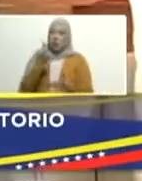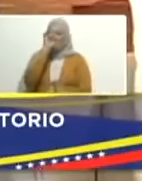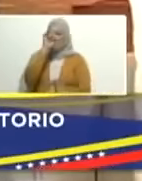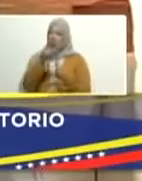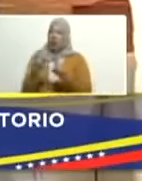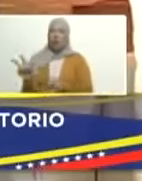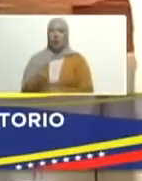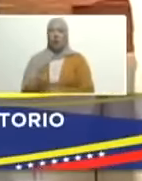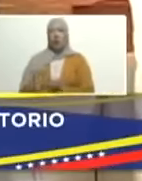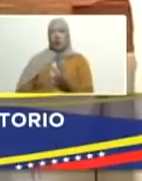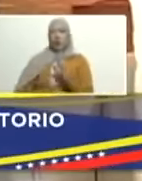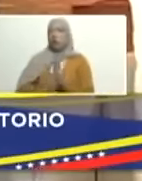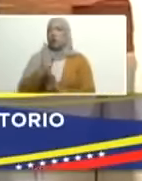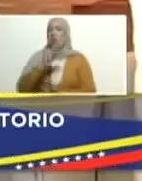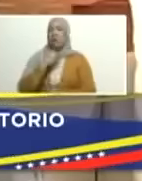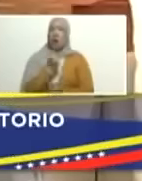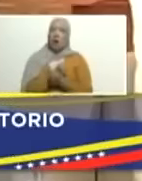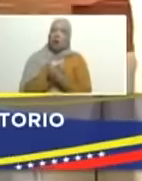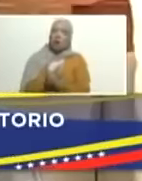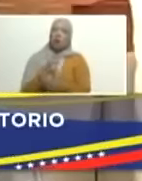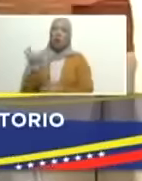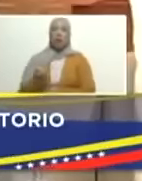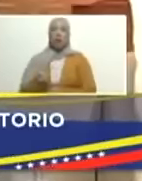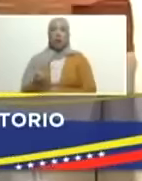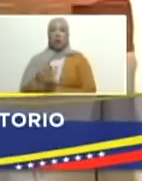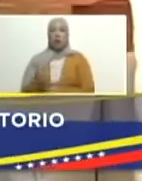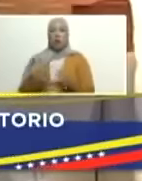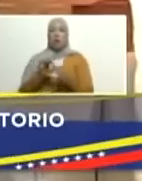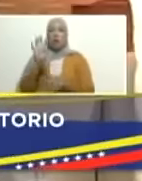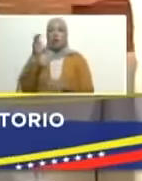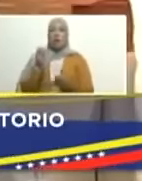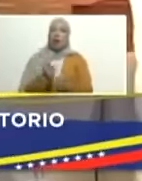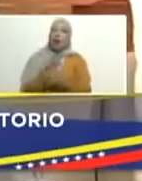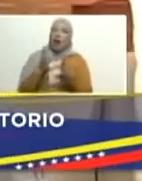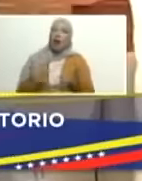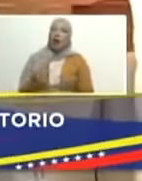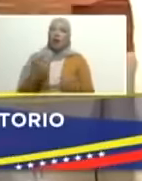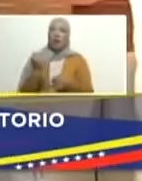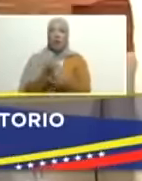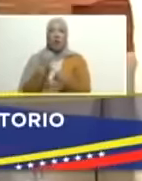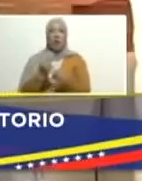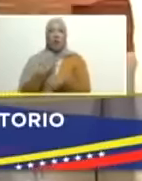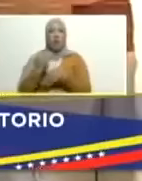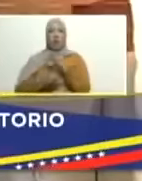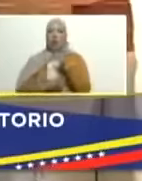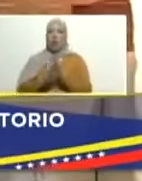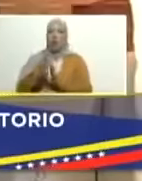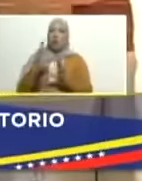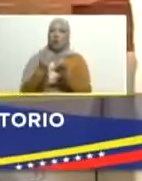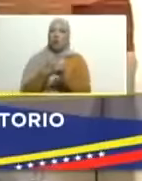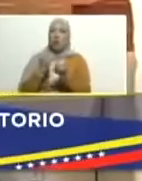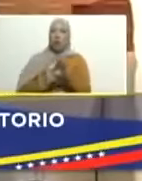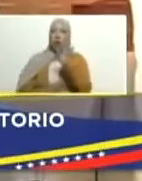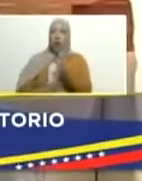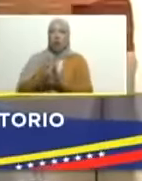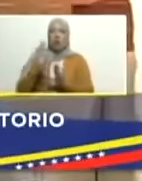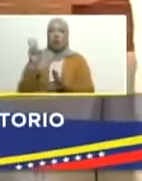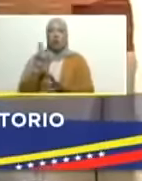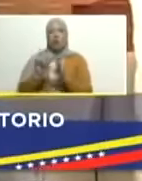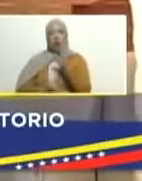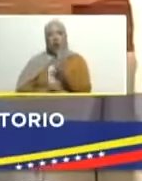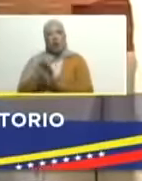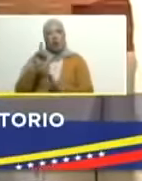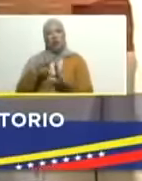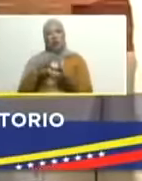país, hagamos nuestra Venezuela una patria grande de trabajo, de prosperidad, de recuperación, de